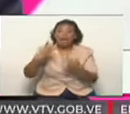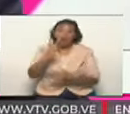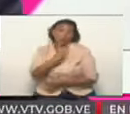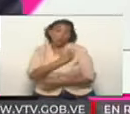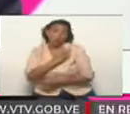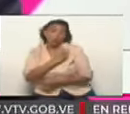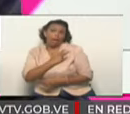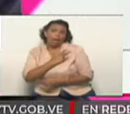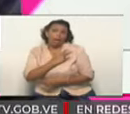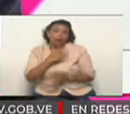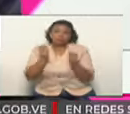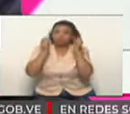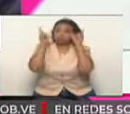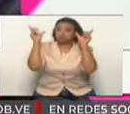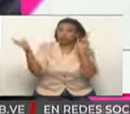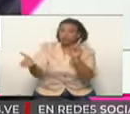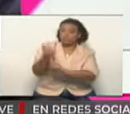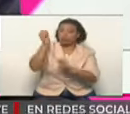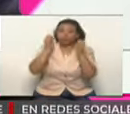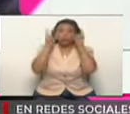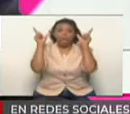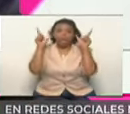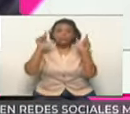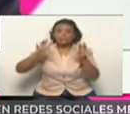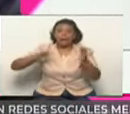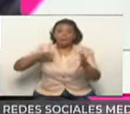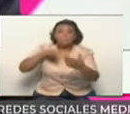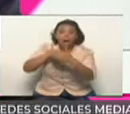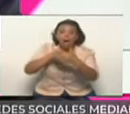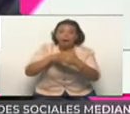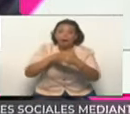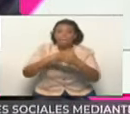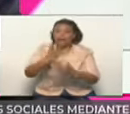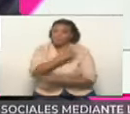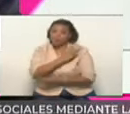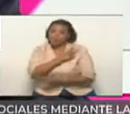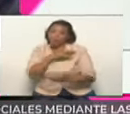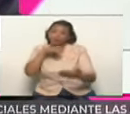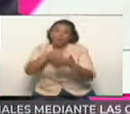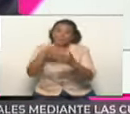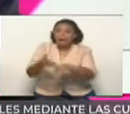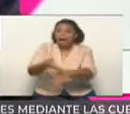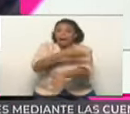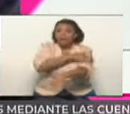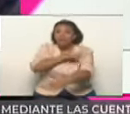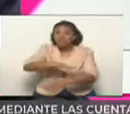presunto accidente doméstico, digo yo. Todavía no hemos visto algunas evidencias de eso, pero